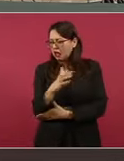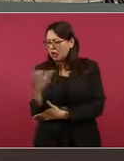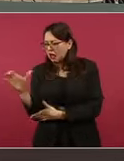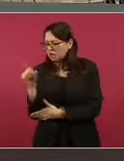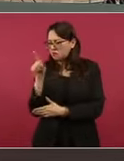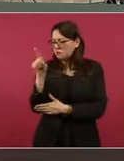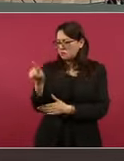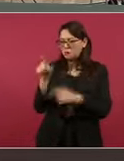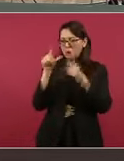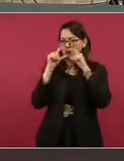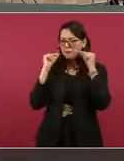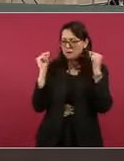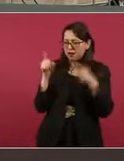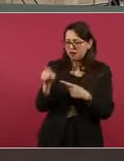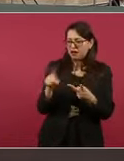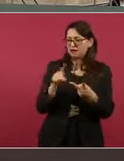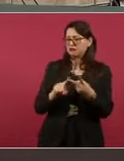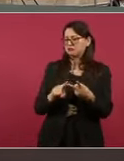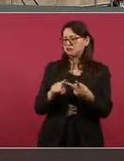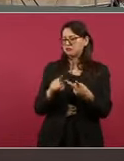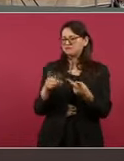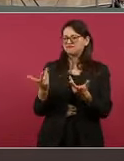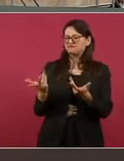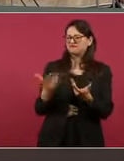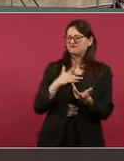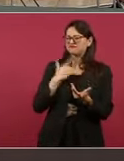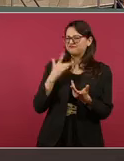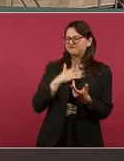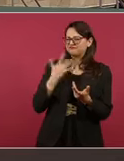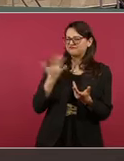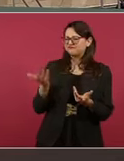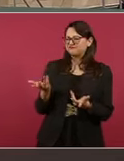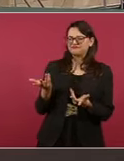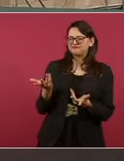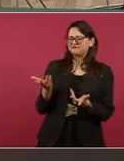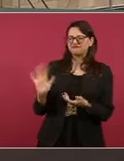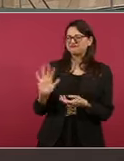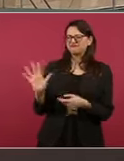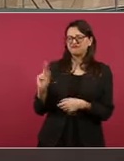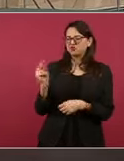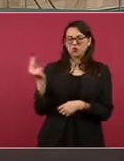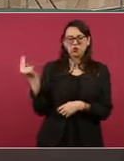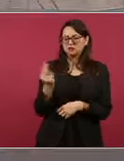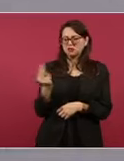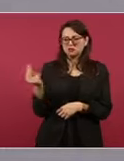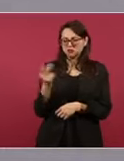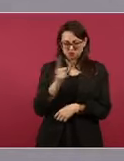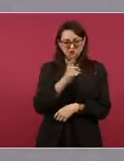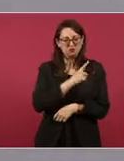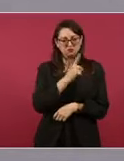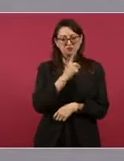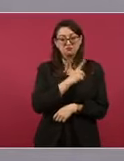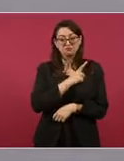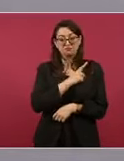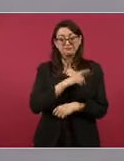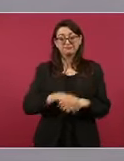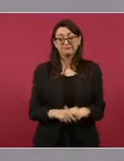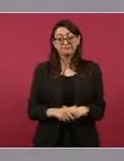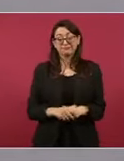zapatistas, el general Lázaro Cárdenas no dudó